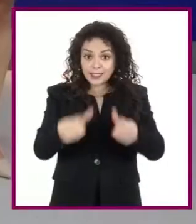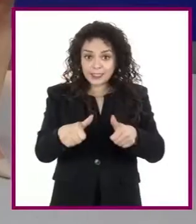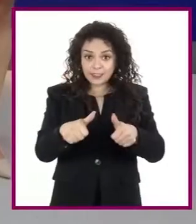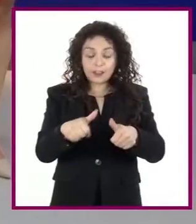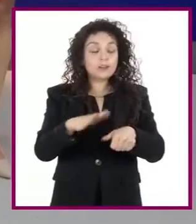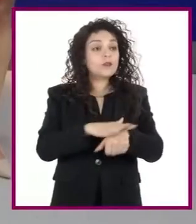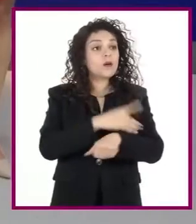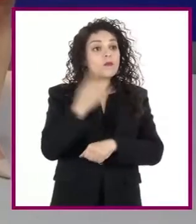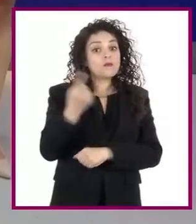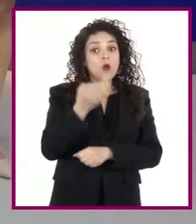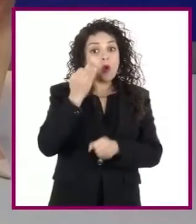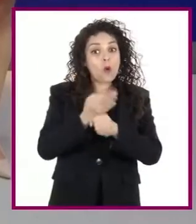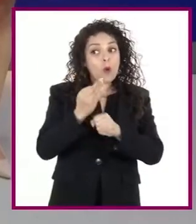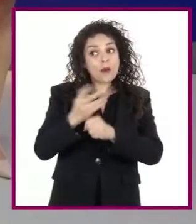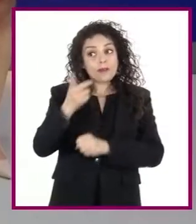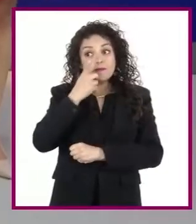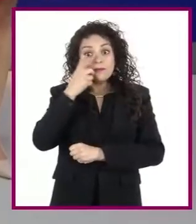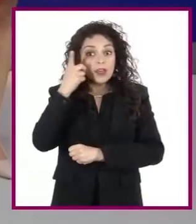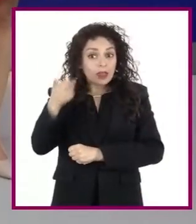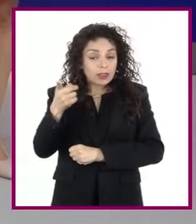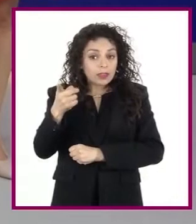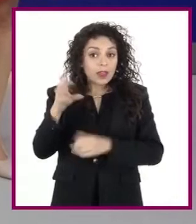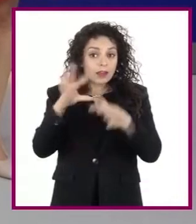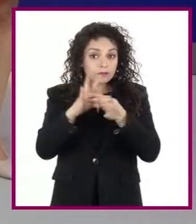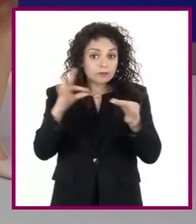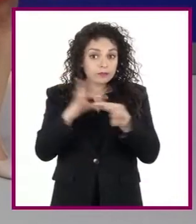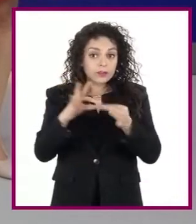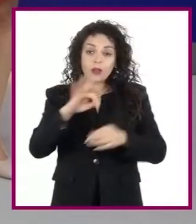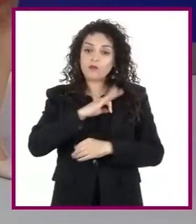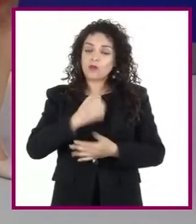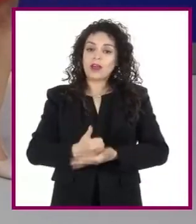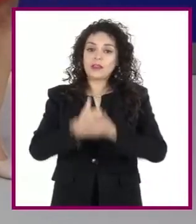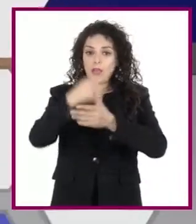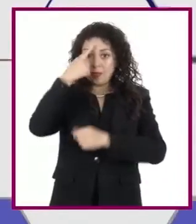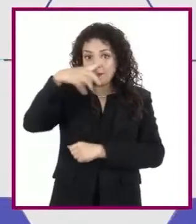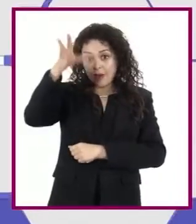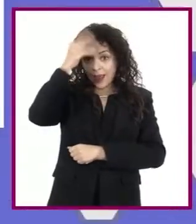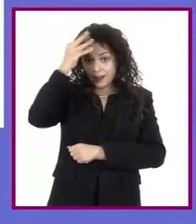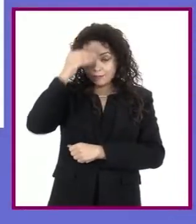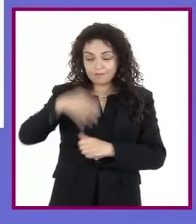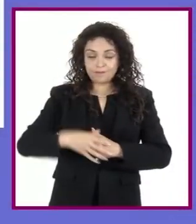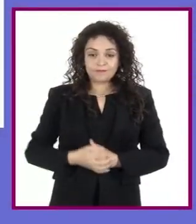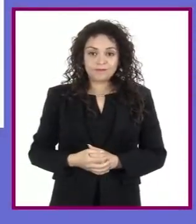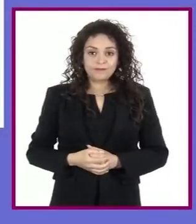porque lo que se nos diga ayudará a cumplir nuestro propósito.